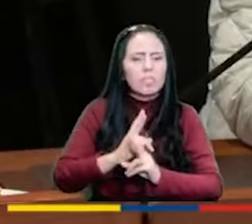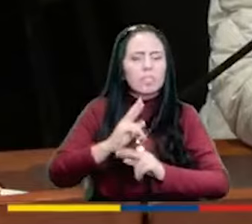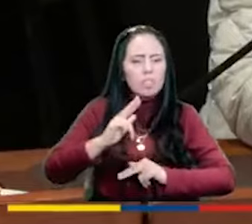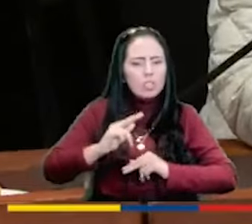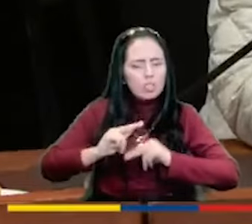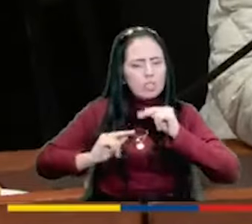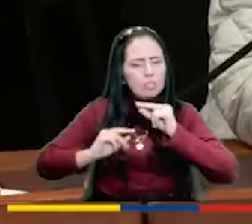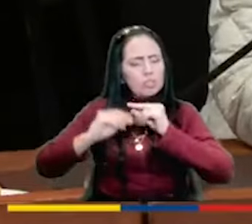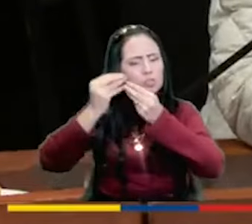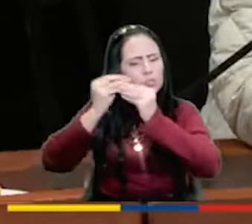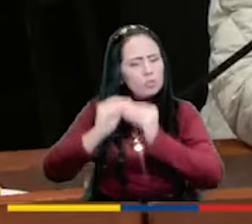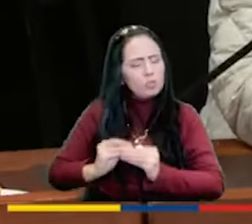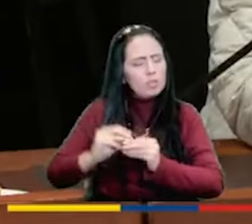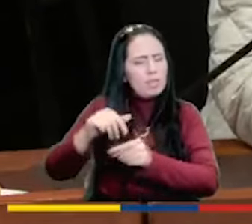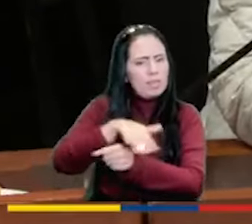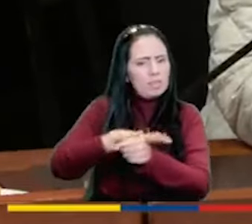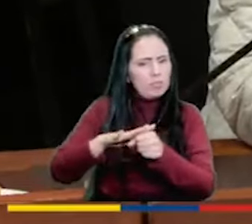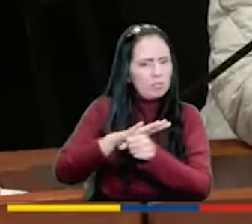la situación.